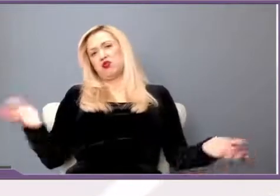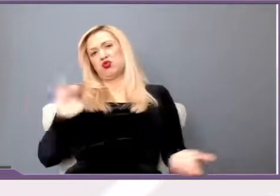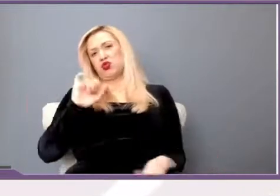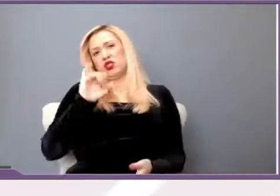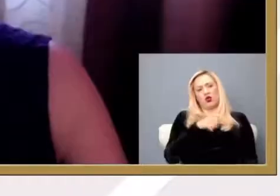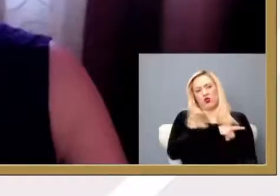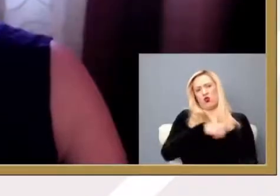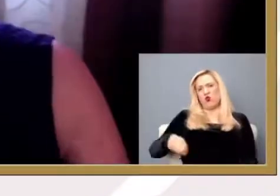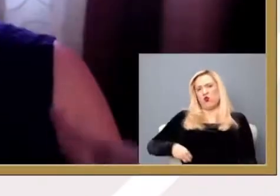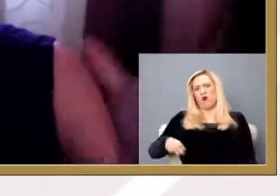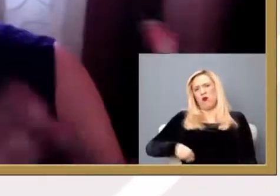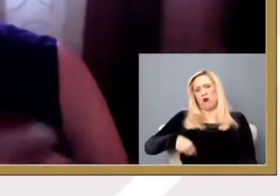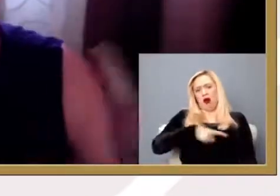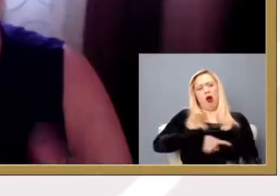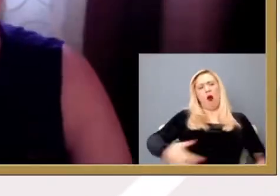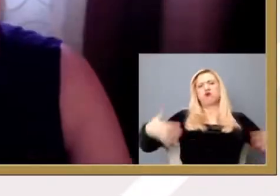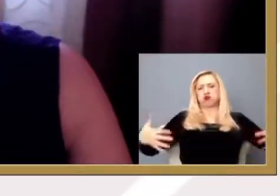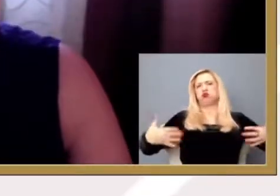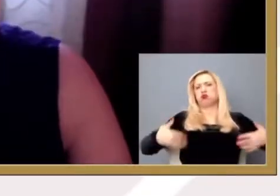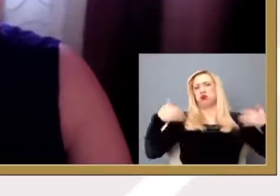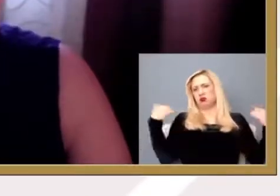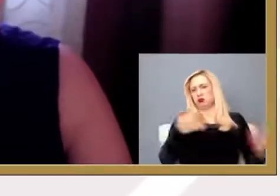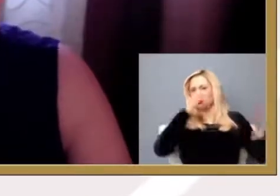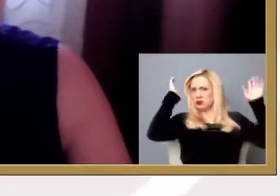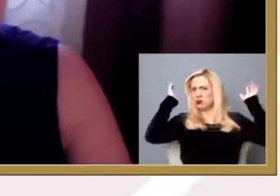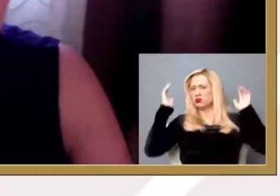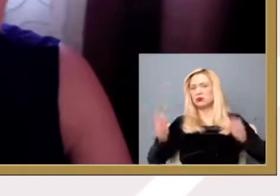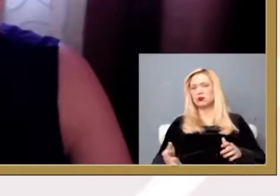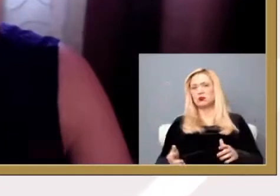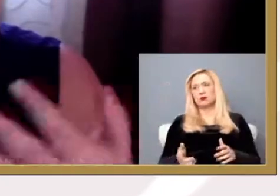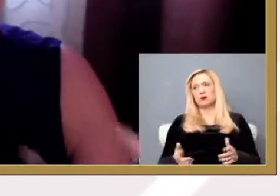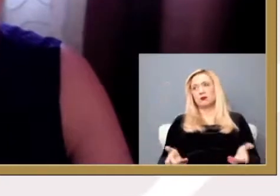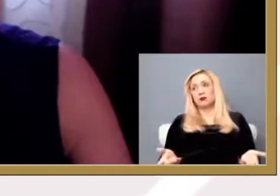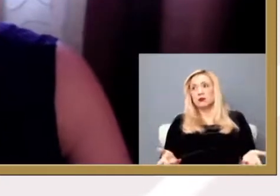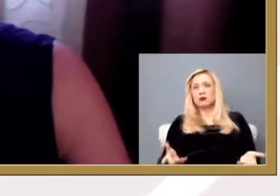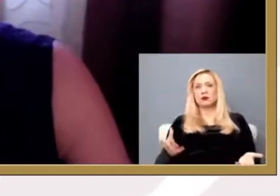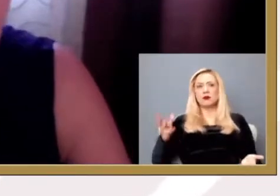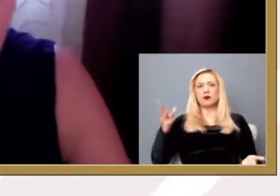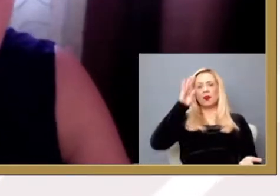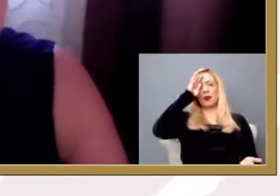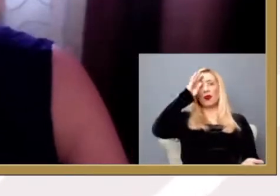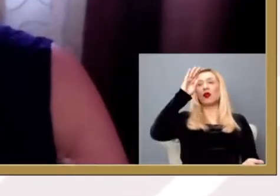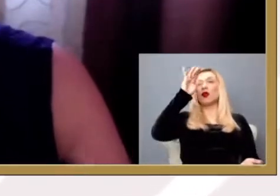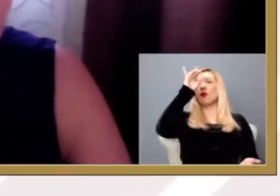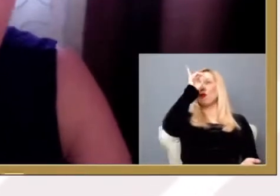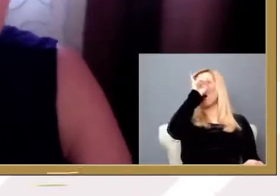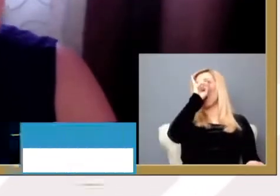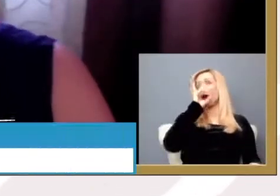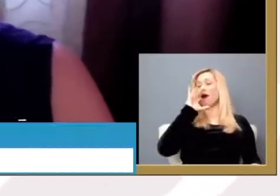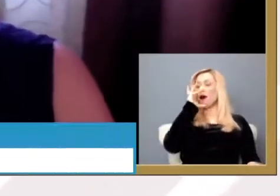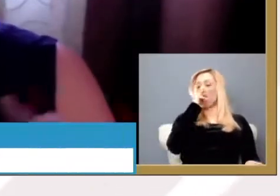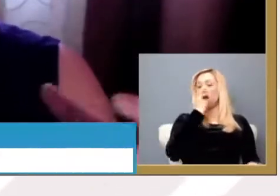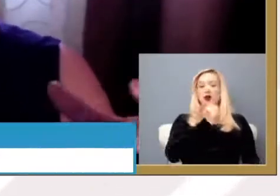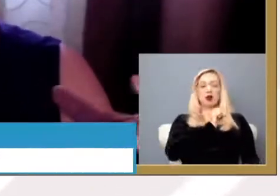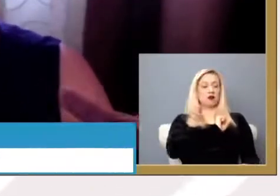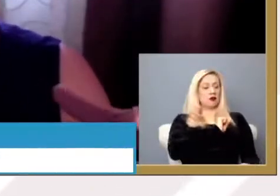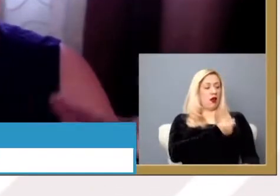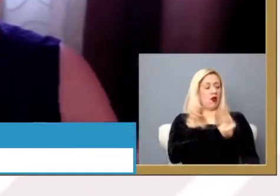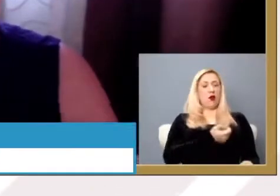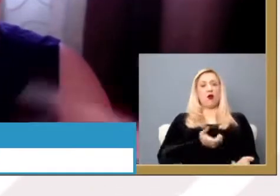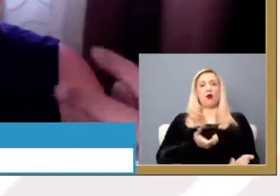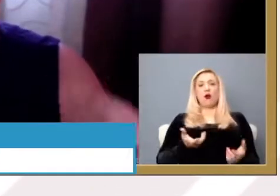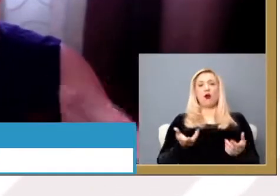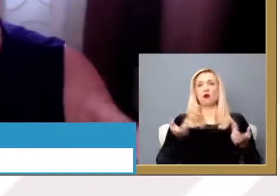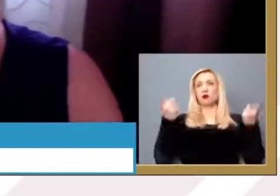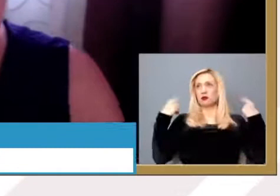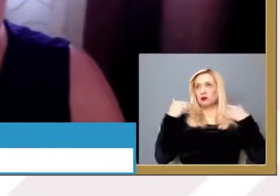normales y justificadas. Y justo estos elementos que decía Itzel, la belleza, la salud, la moral, ¿no? De estas personas que,